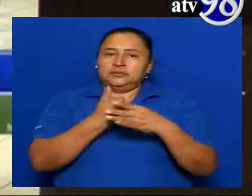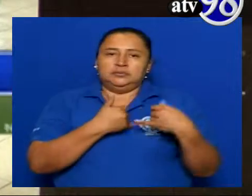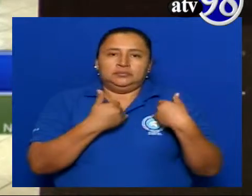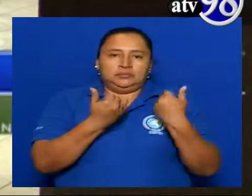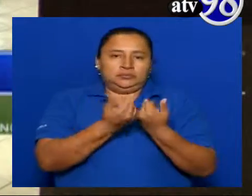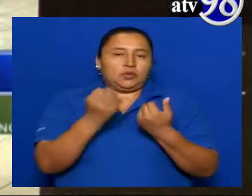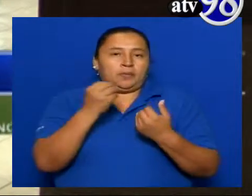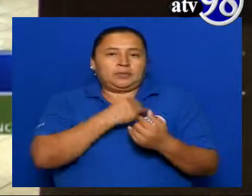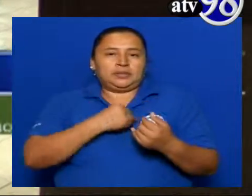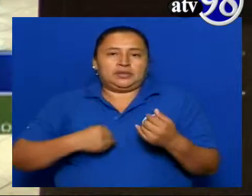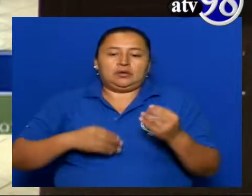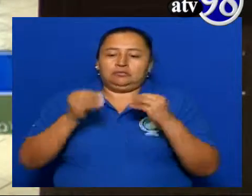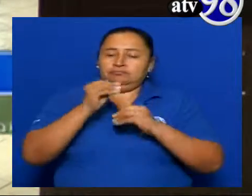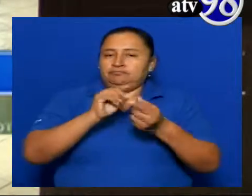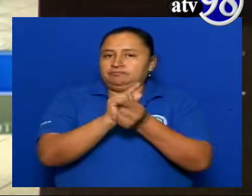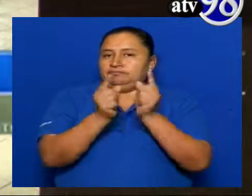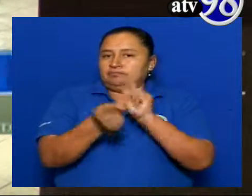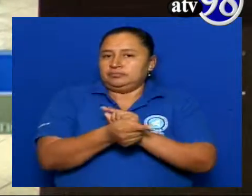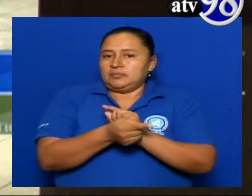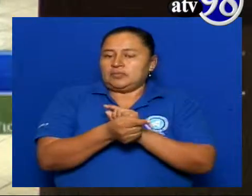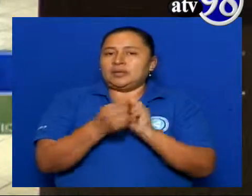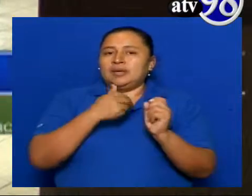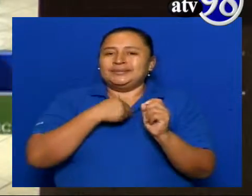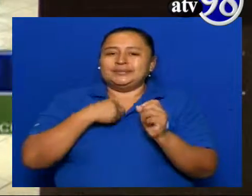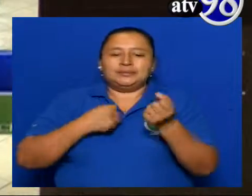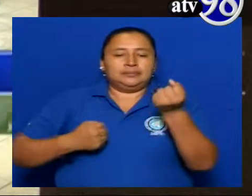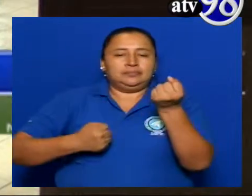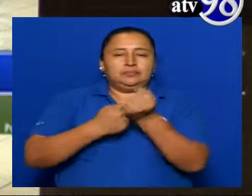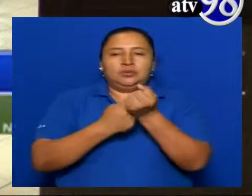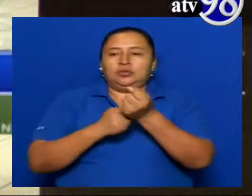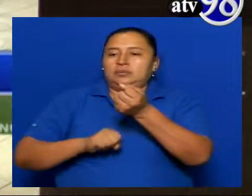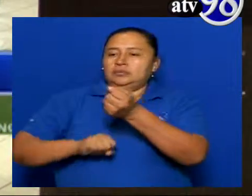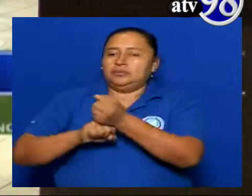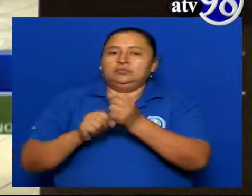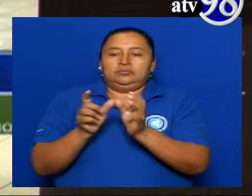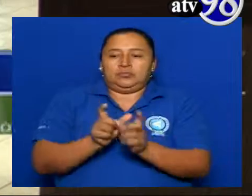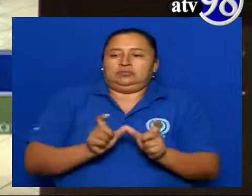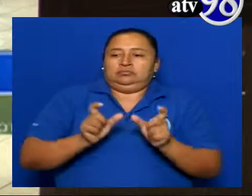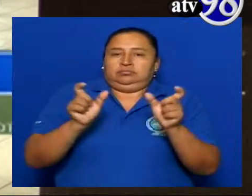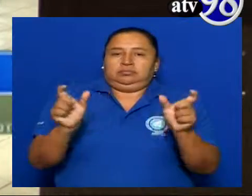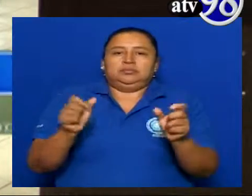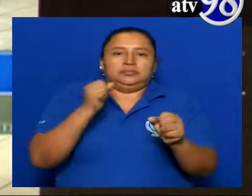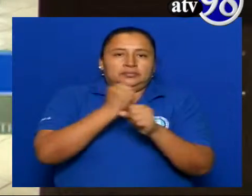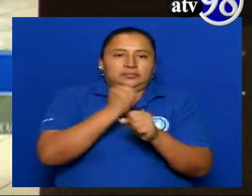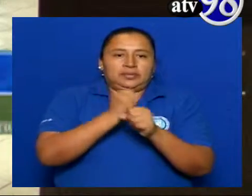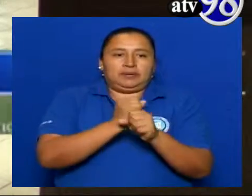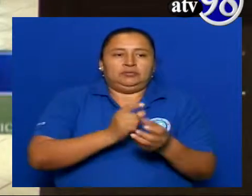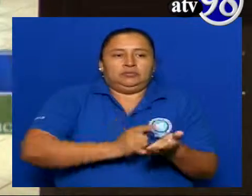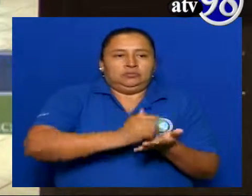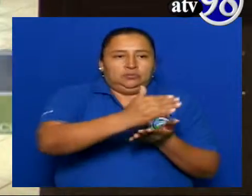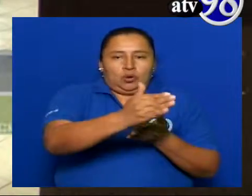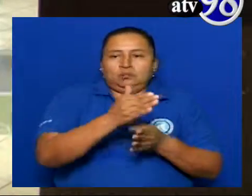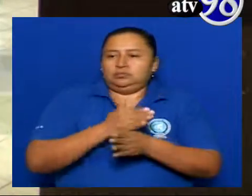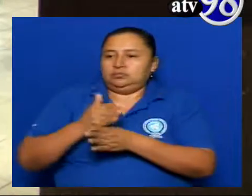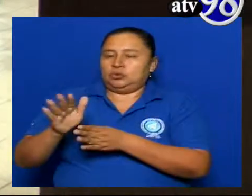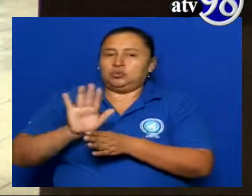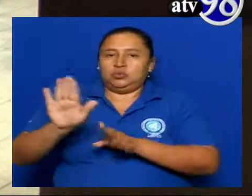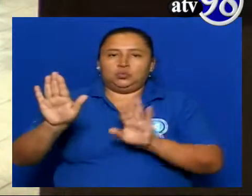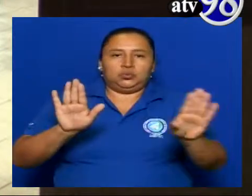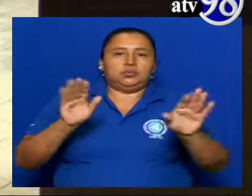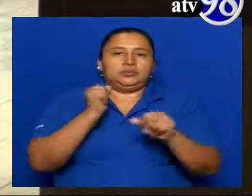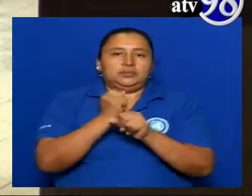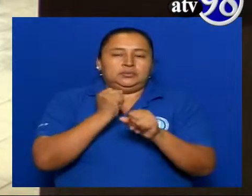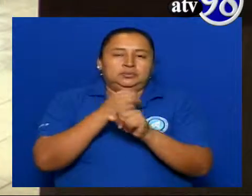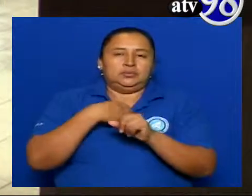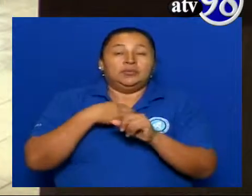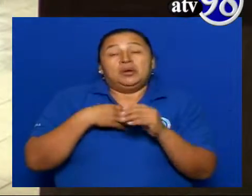poder primero crear lo que es una complementariedad en la distribución del trabajo y de esa forma garantizar de que exista mayor